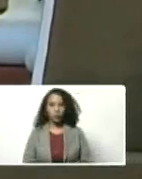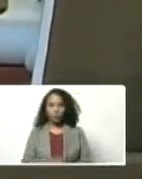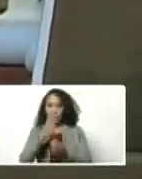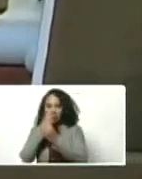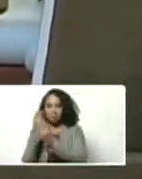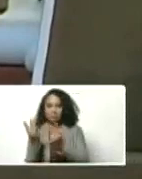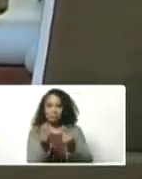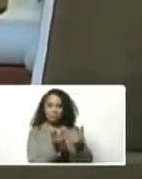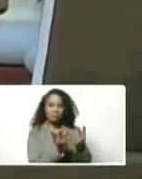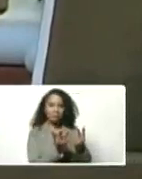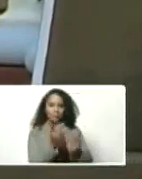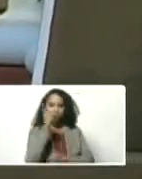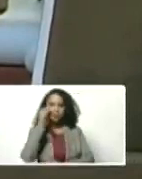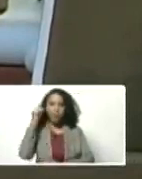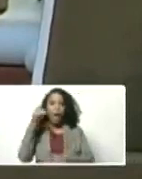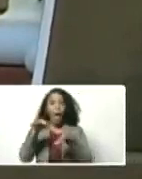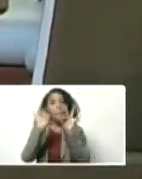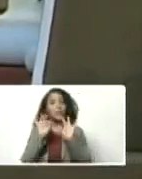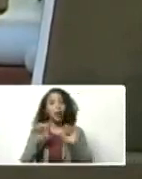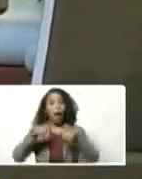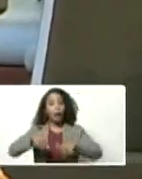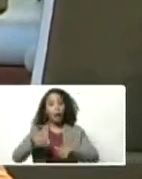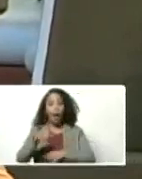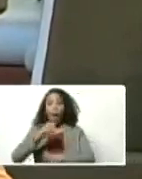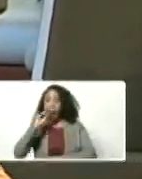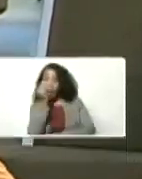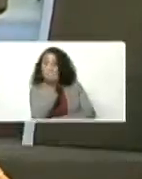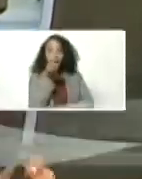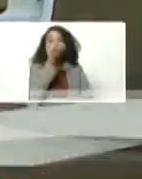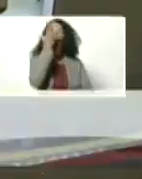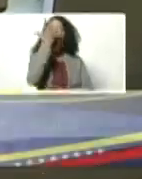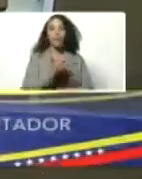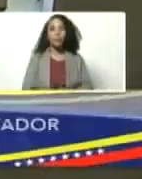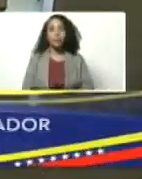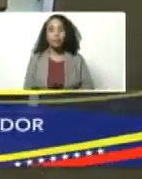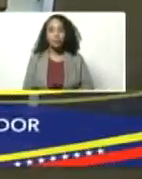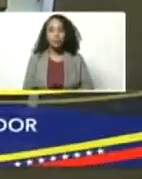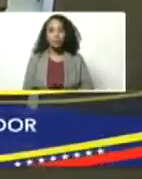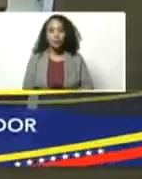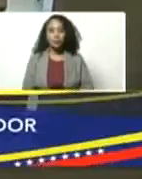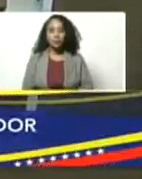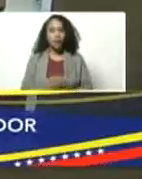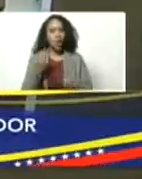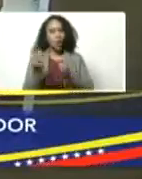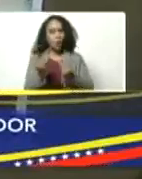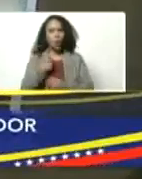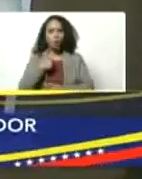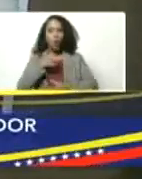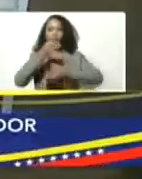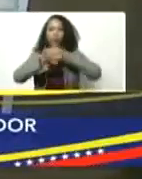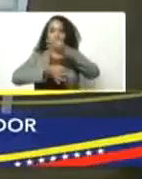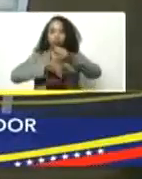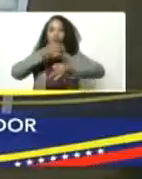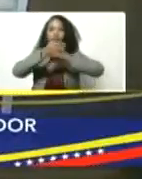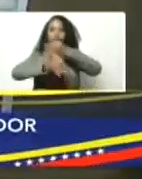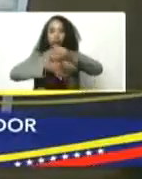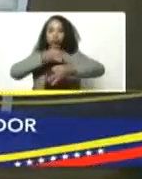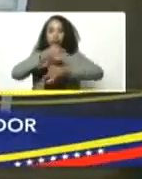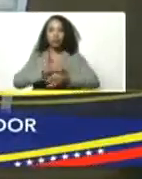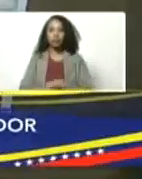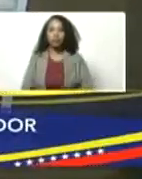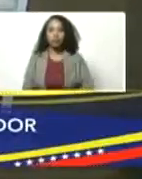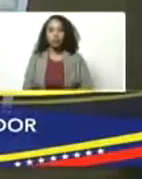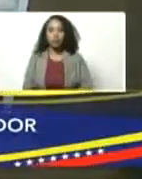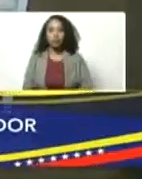invitadas e invitados especiales aquí al Palacio de Miraflores. Como les estaba diciendo,